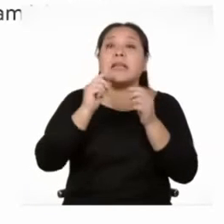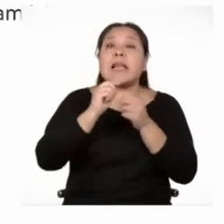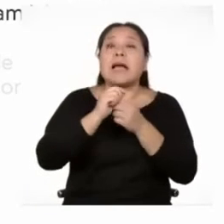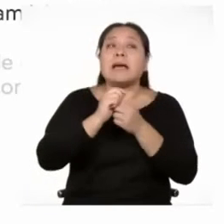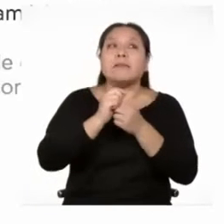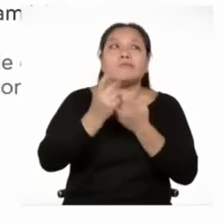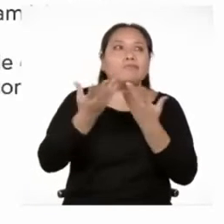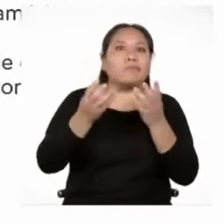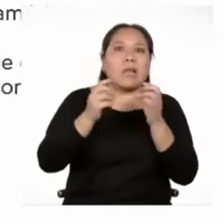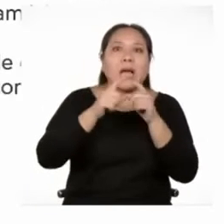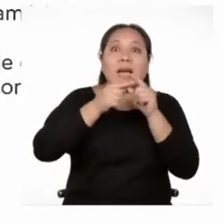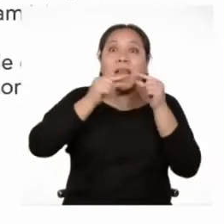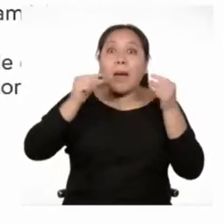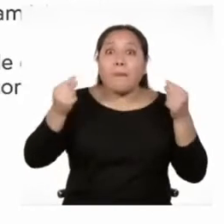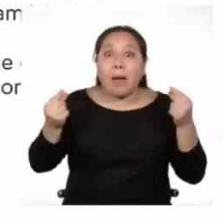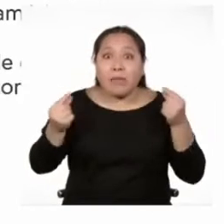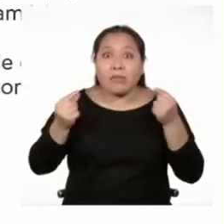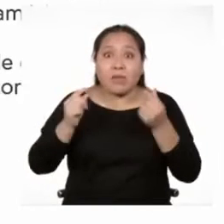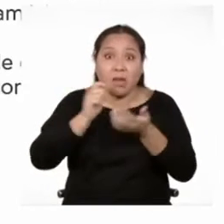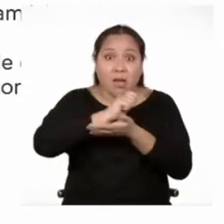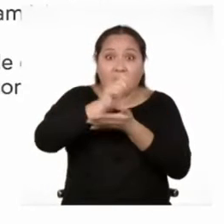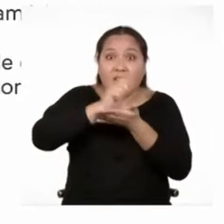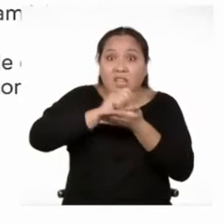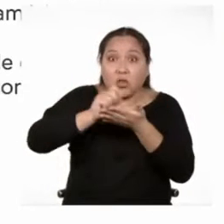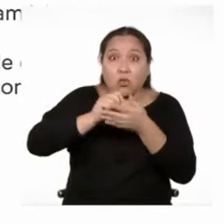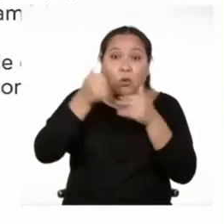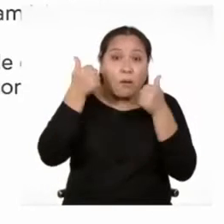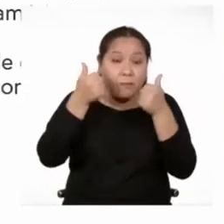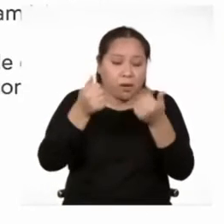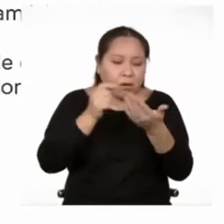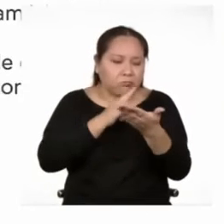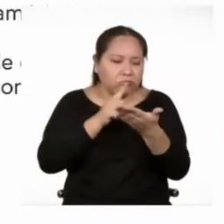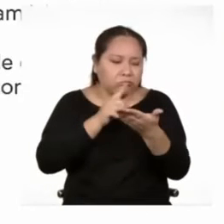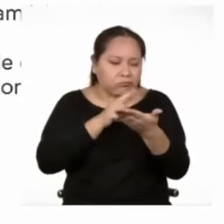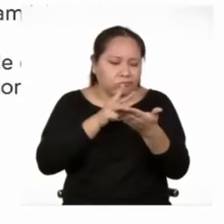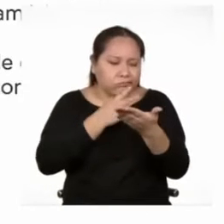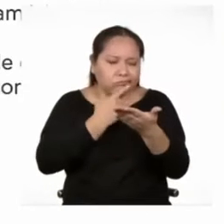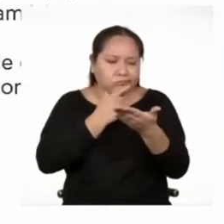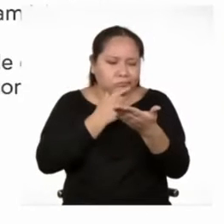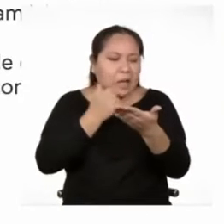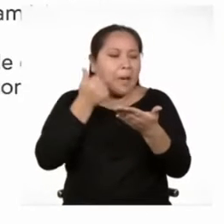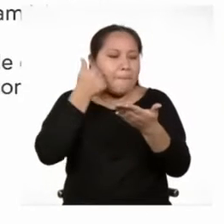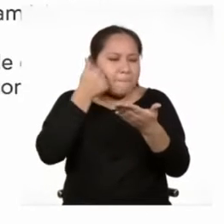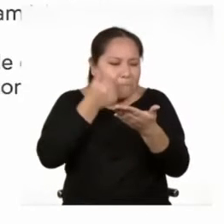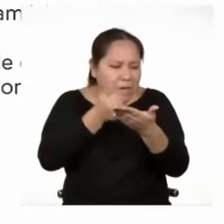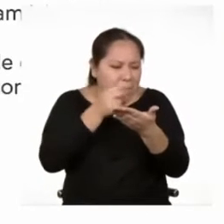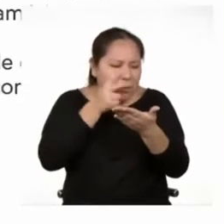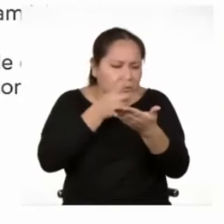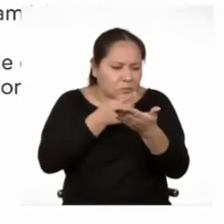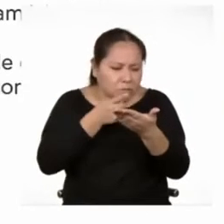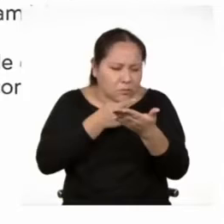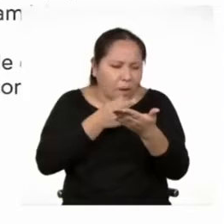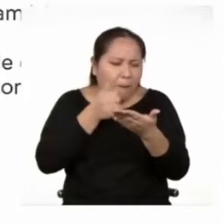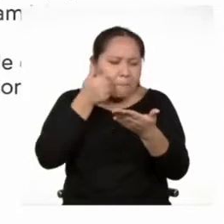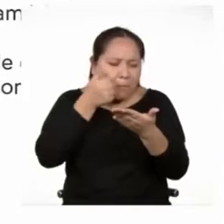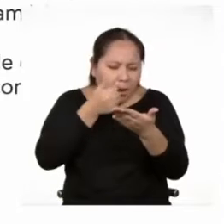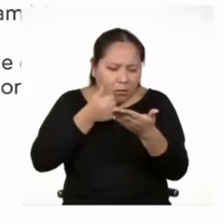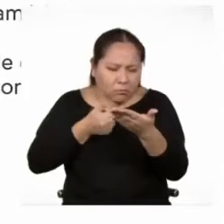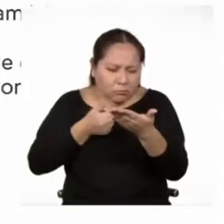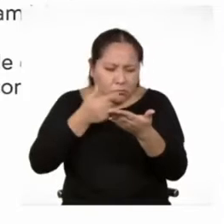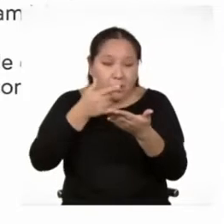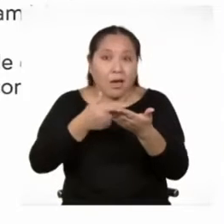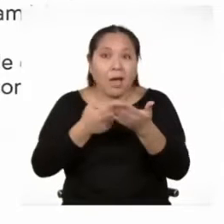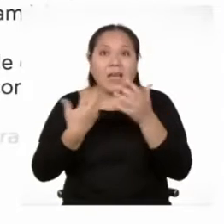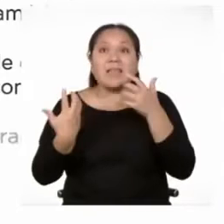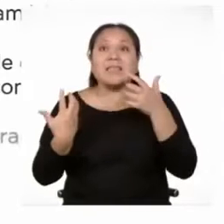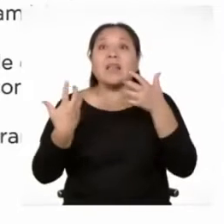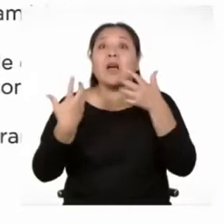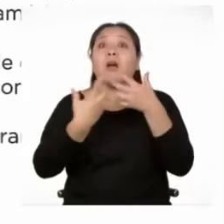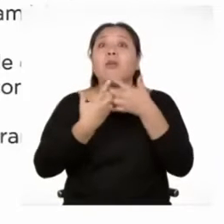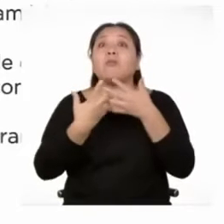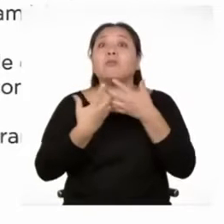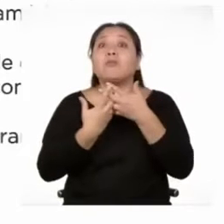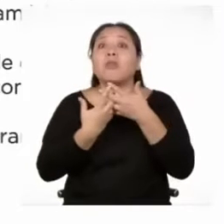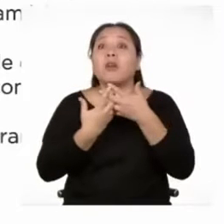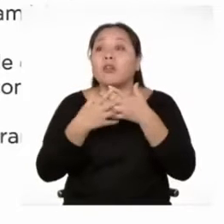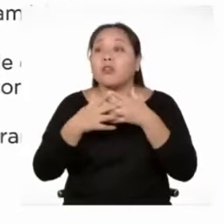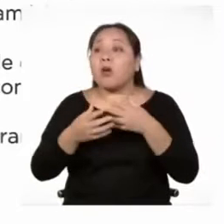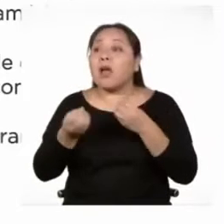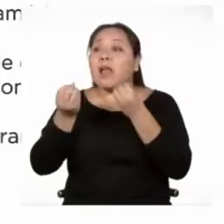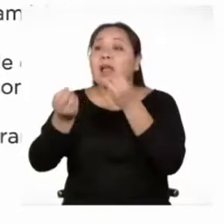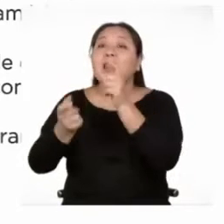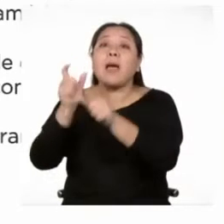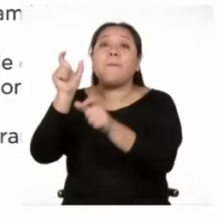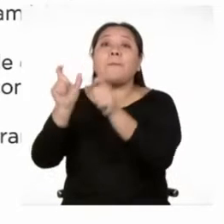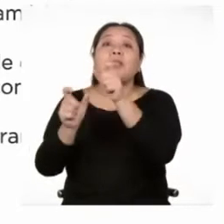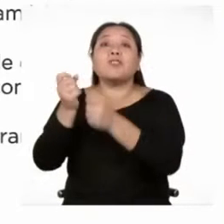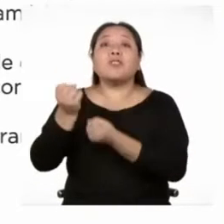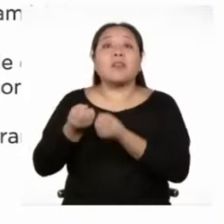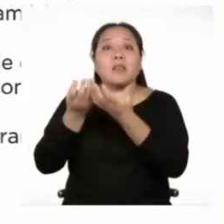gramática. Este es el momento de asegurarte de que el texto realmente se adecue a la situación comunicativa. Si encuentras la